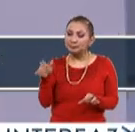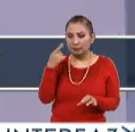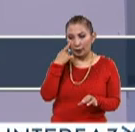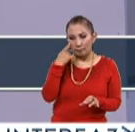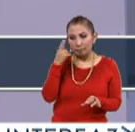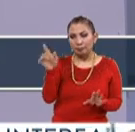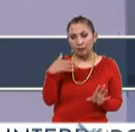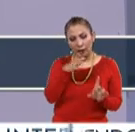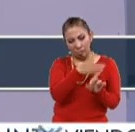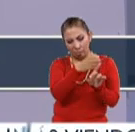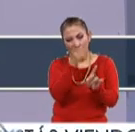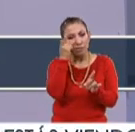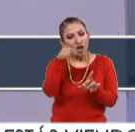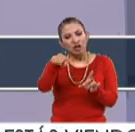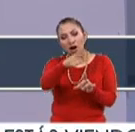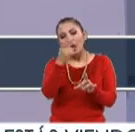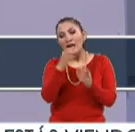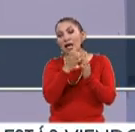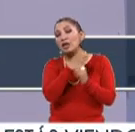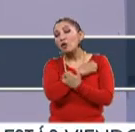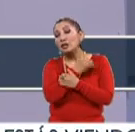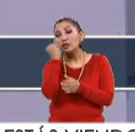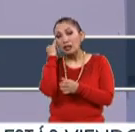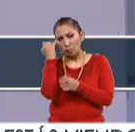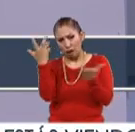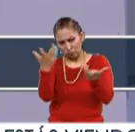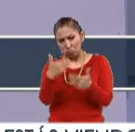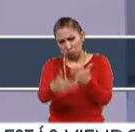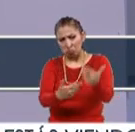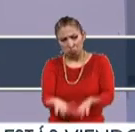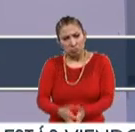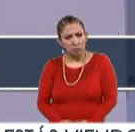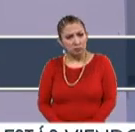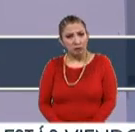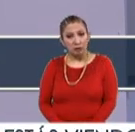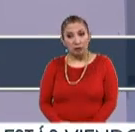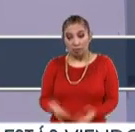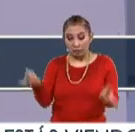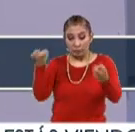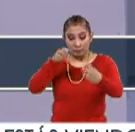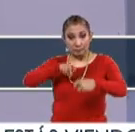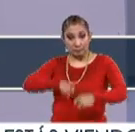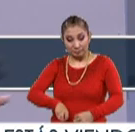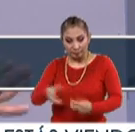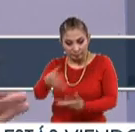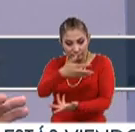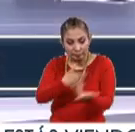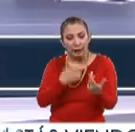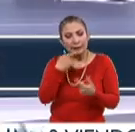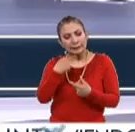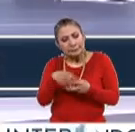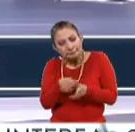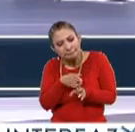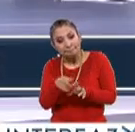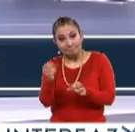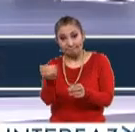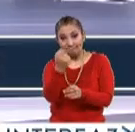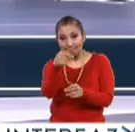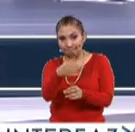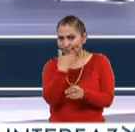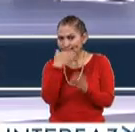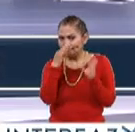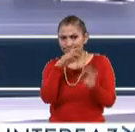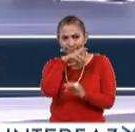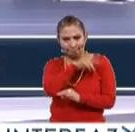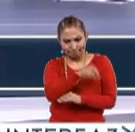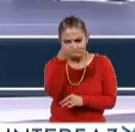mira, convenza a mis directores de educación indígena y lo hacemos. Y me sentó con ellos. Pues se convencieron, afortunadamente, bien